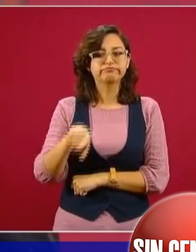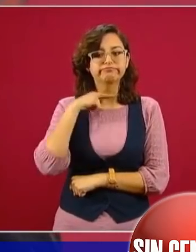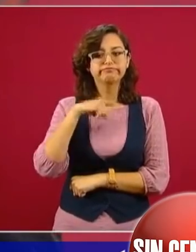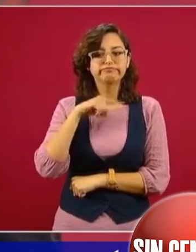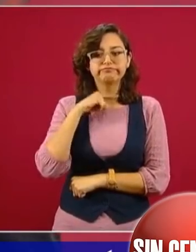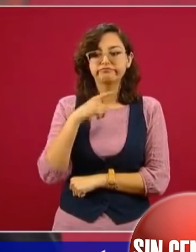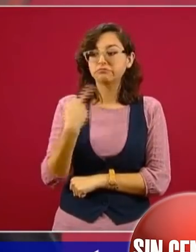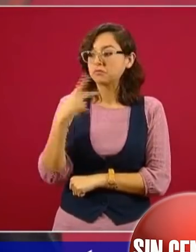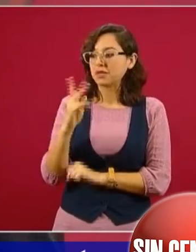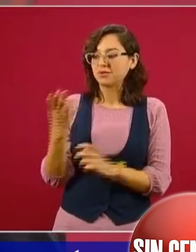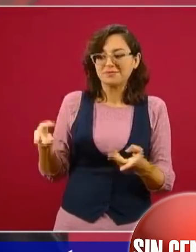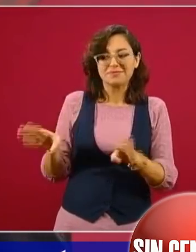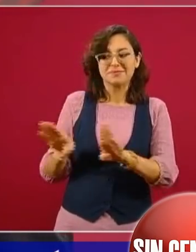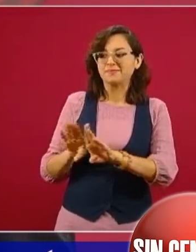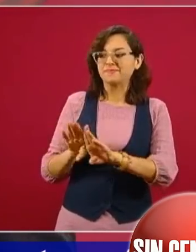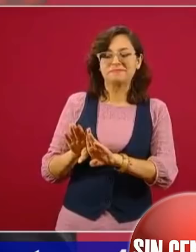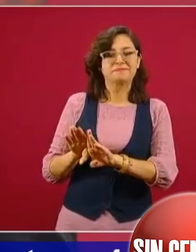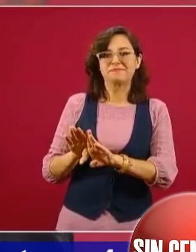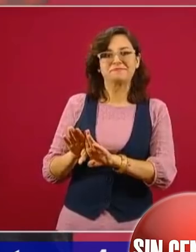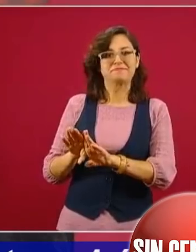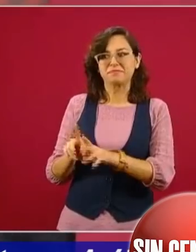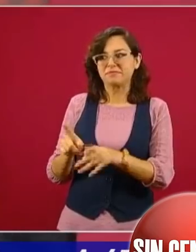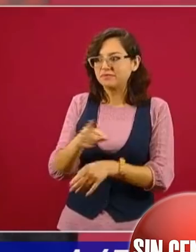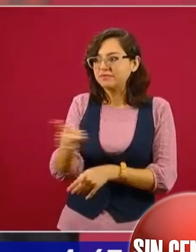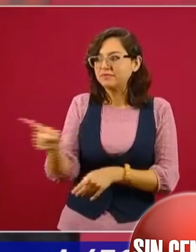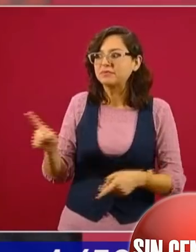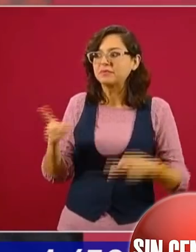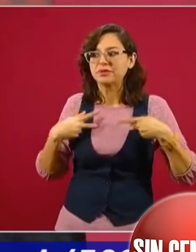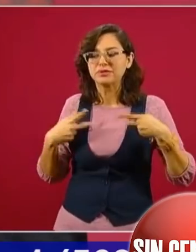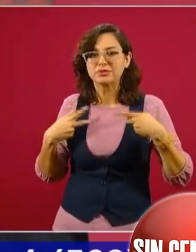porque no quieren dejar sin trabajo